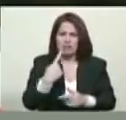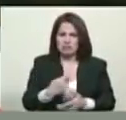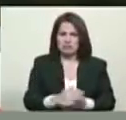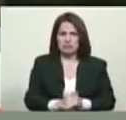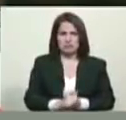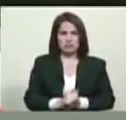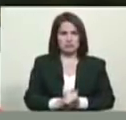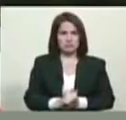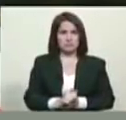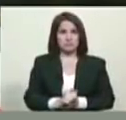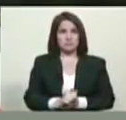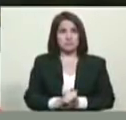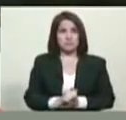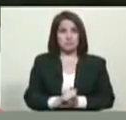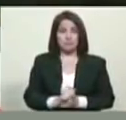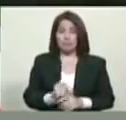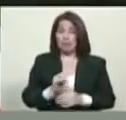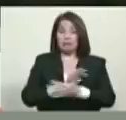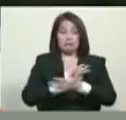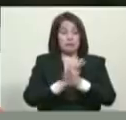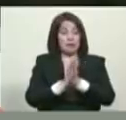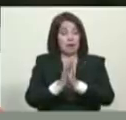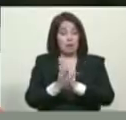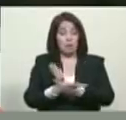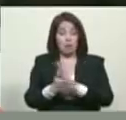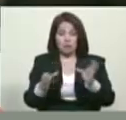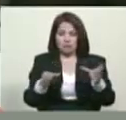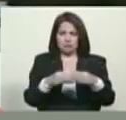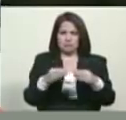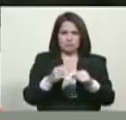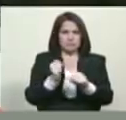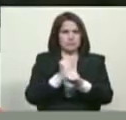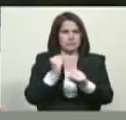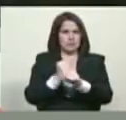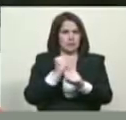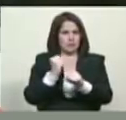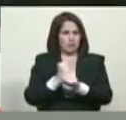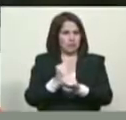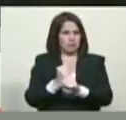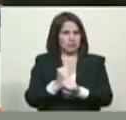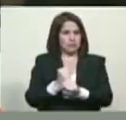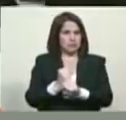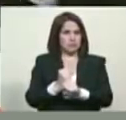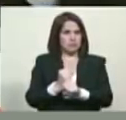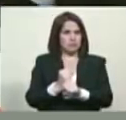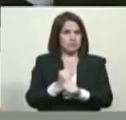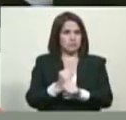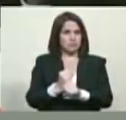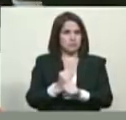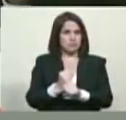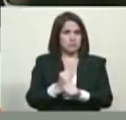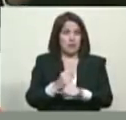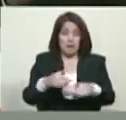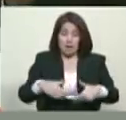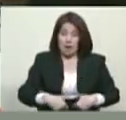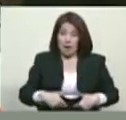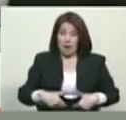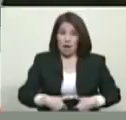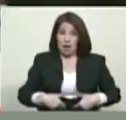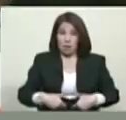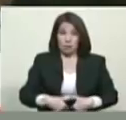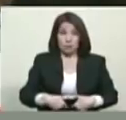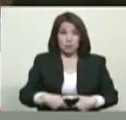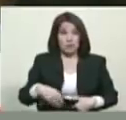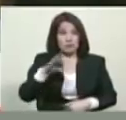se acabó la llamada independencia sindical, se acabó el pluralismo ideológico, de la lucha social, de la lucha